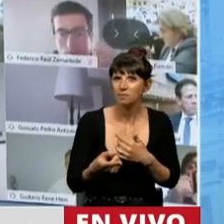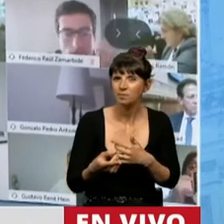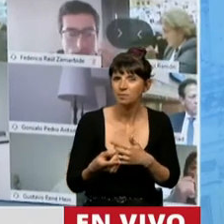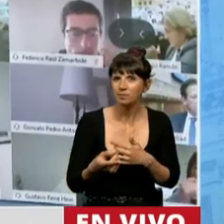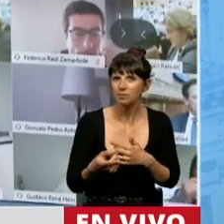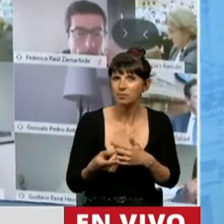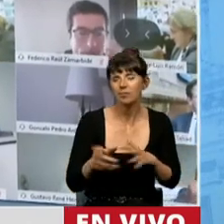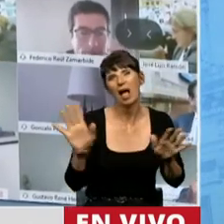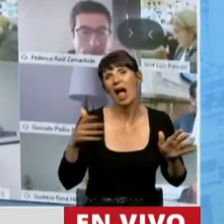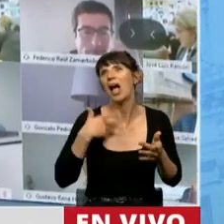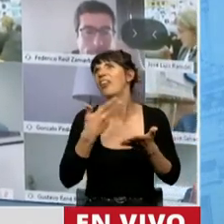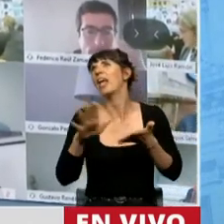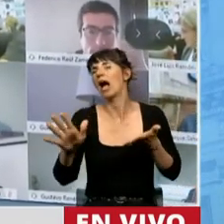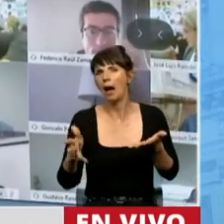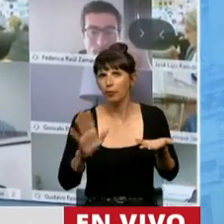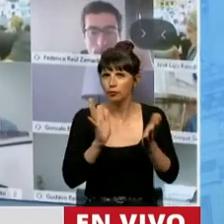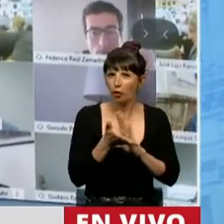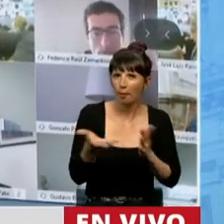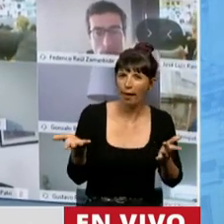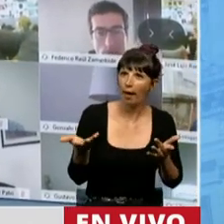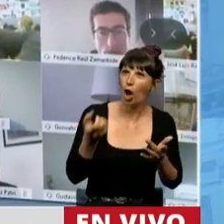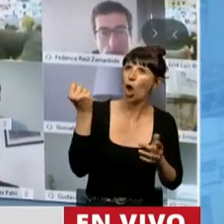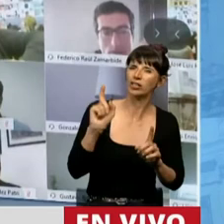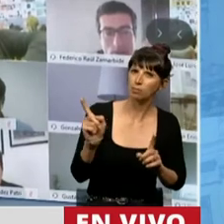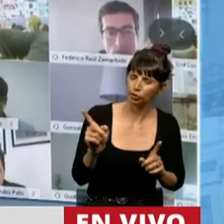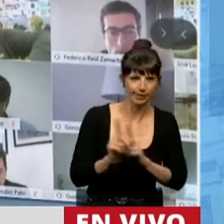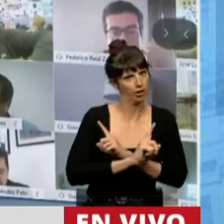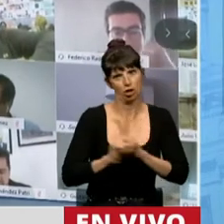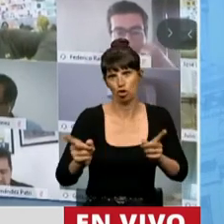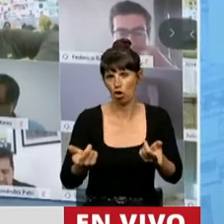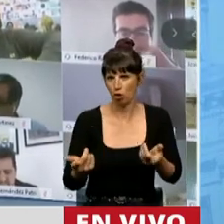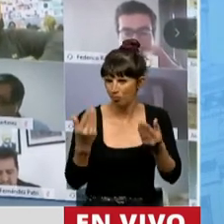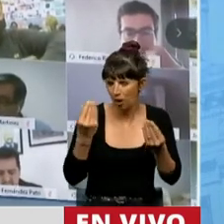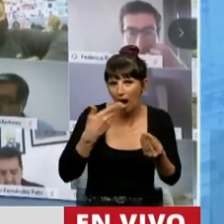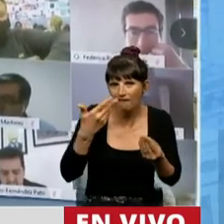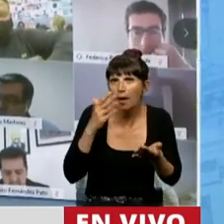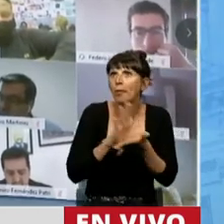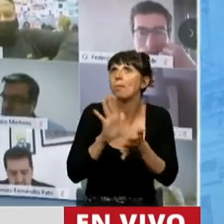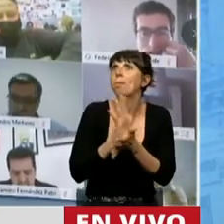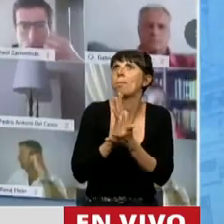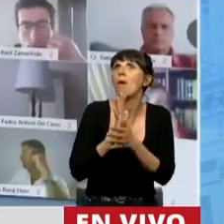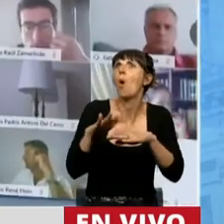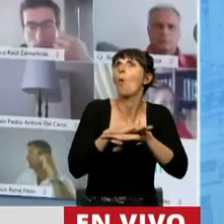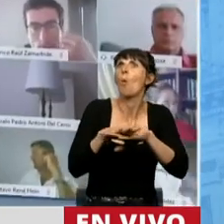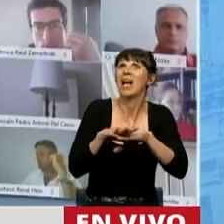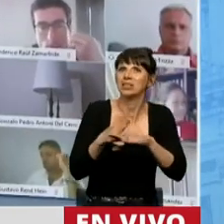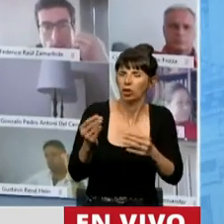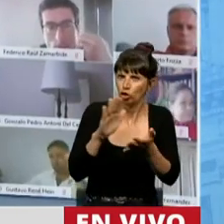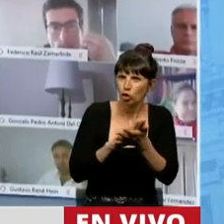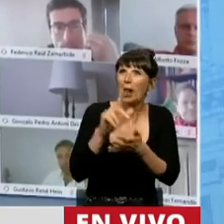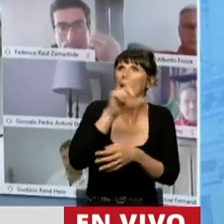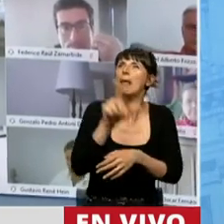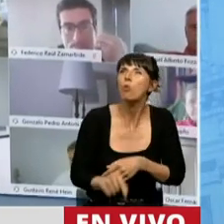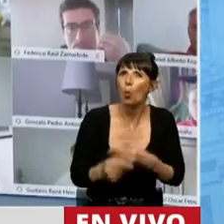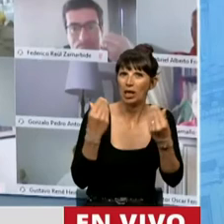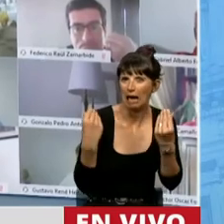pasada como si tal cosa, porque en realidad estamos hablando de la base misma, de la noción misma de lo que es una república, de la